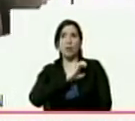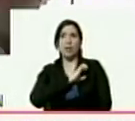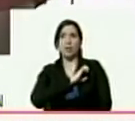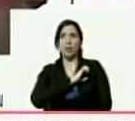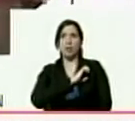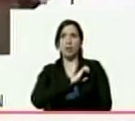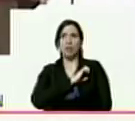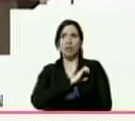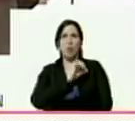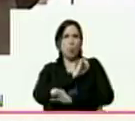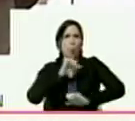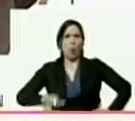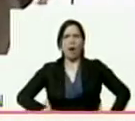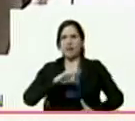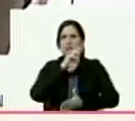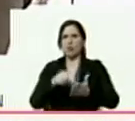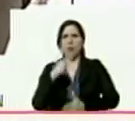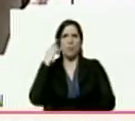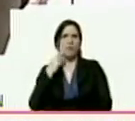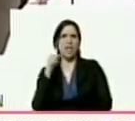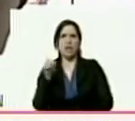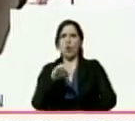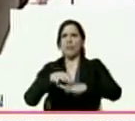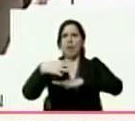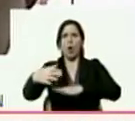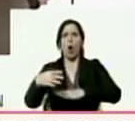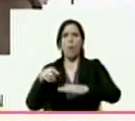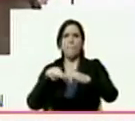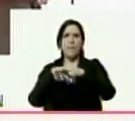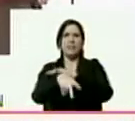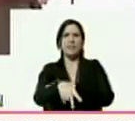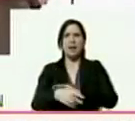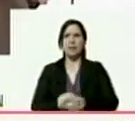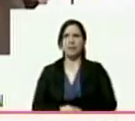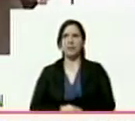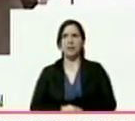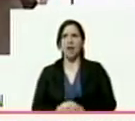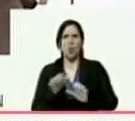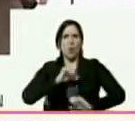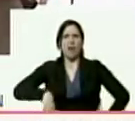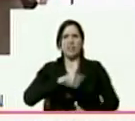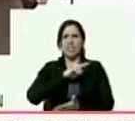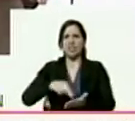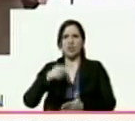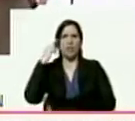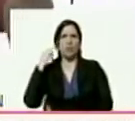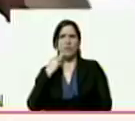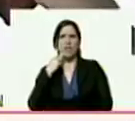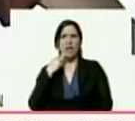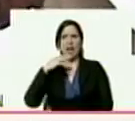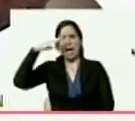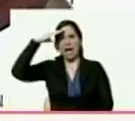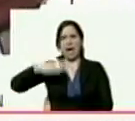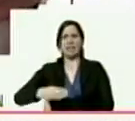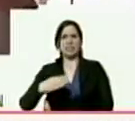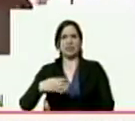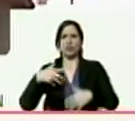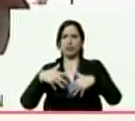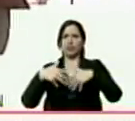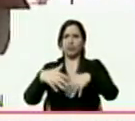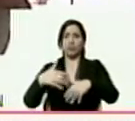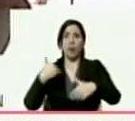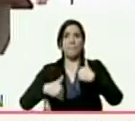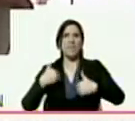la Guardia Nacional no nos dejó pasar. La Guardia Nacional y los del ejército militarizaron. El miércoles,